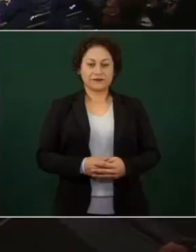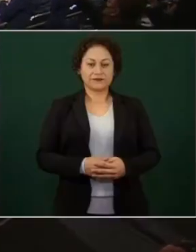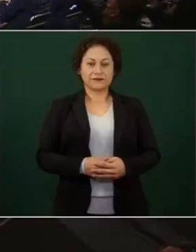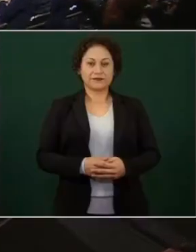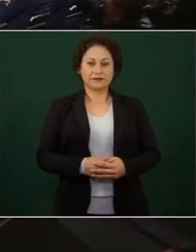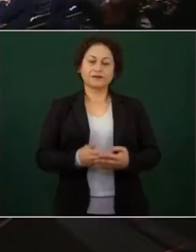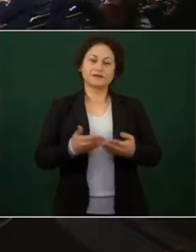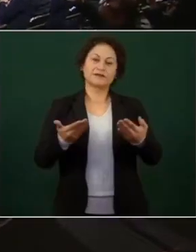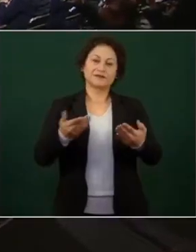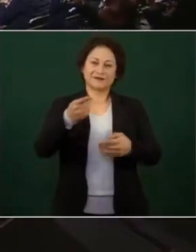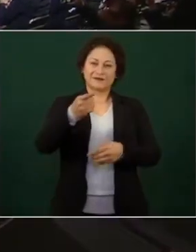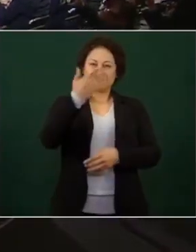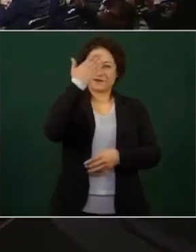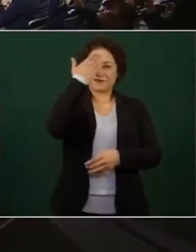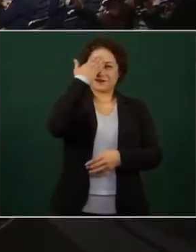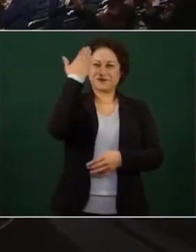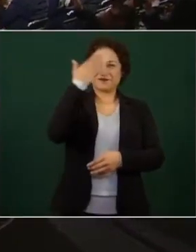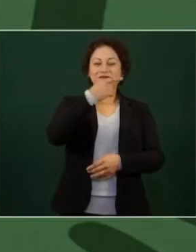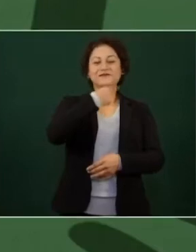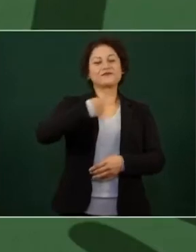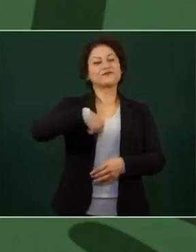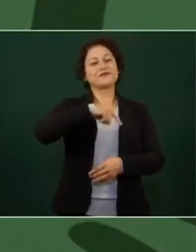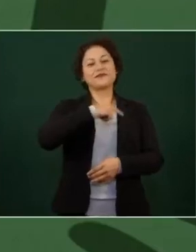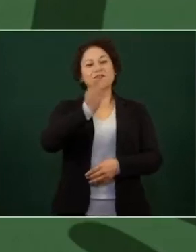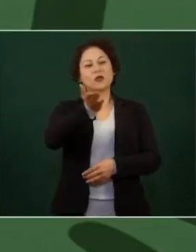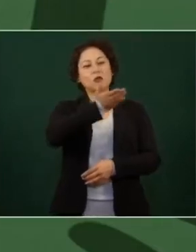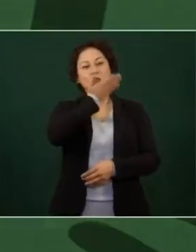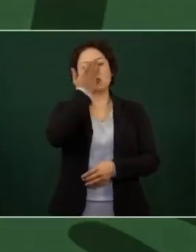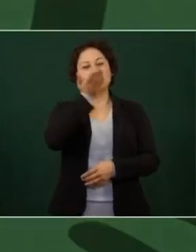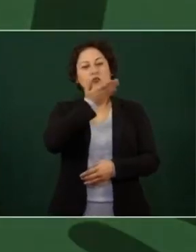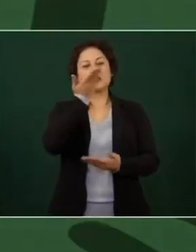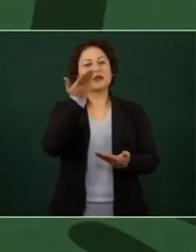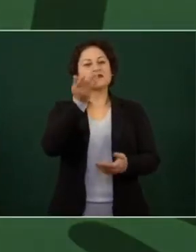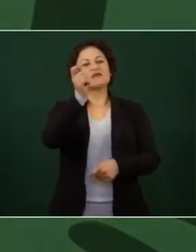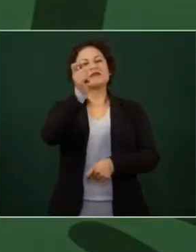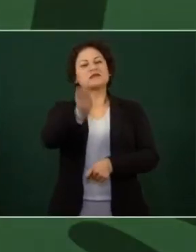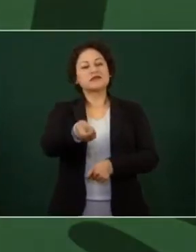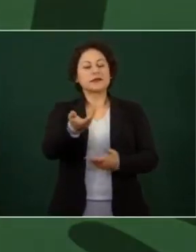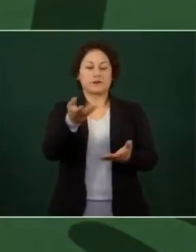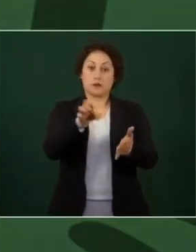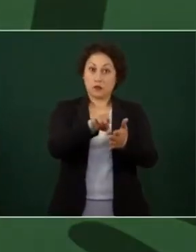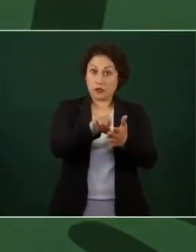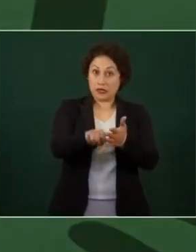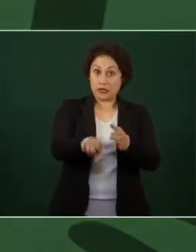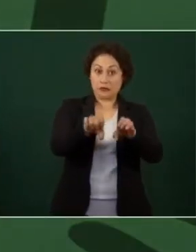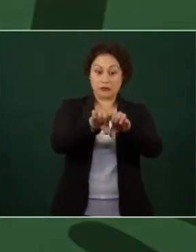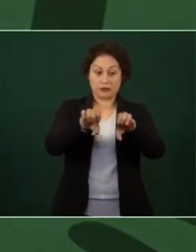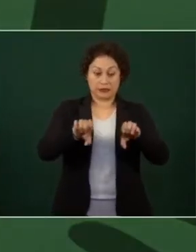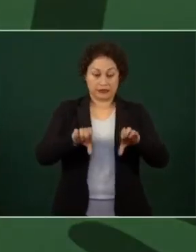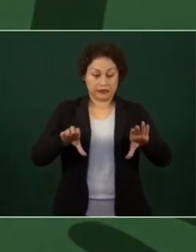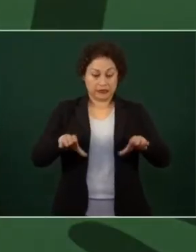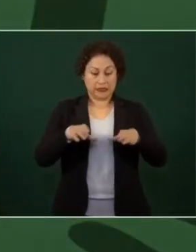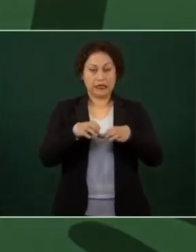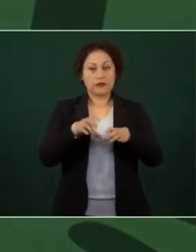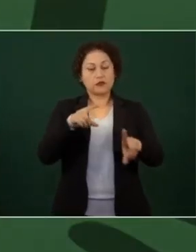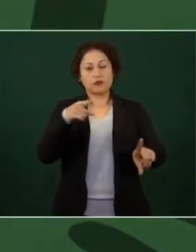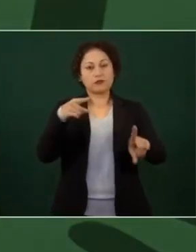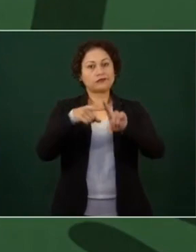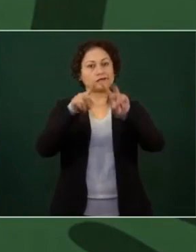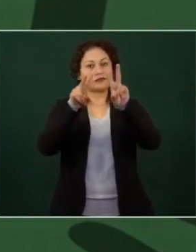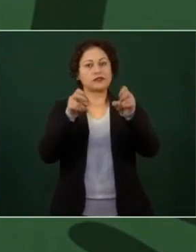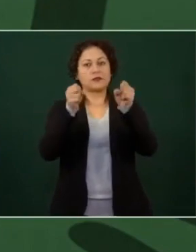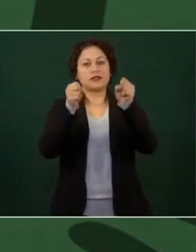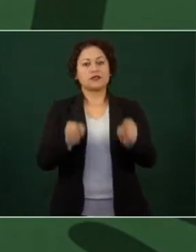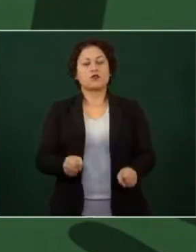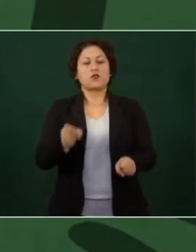lo acostumbramos, no todas las reuniones de seguridad y las conferencias se